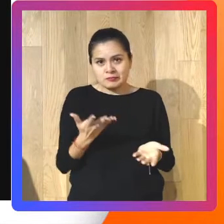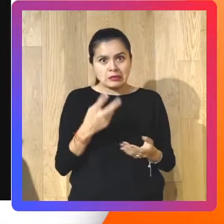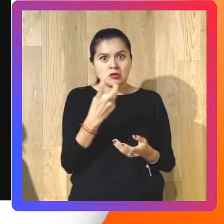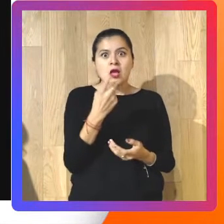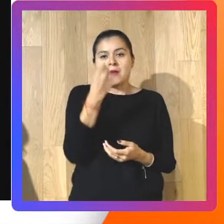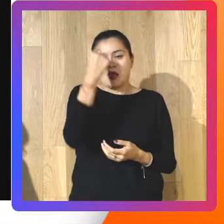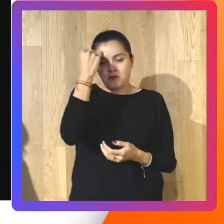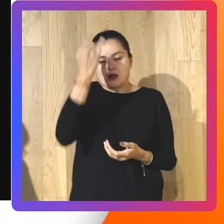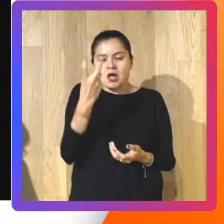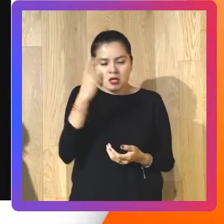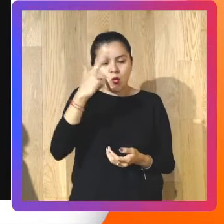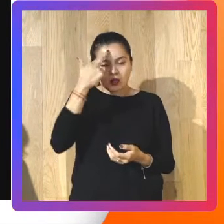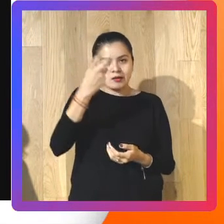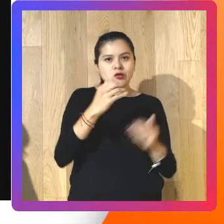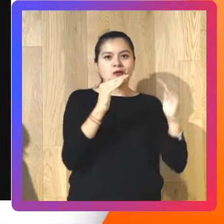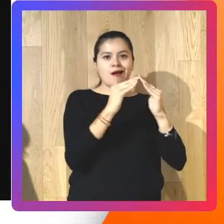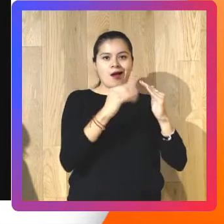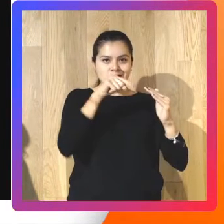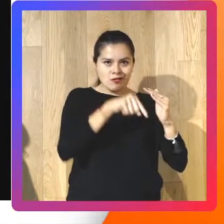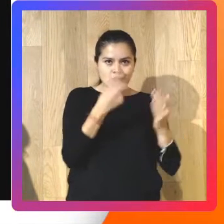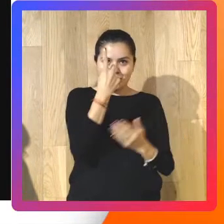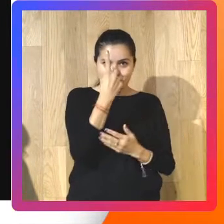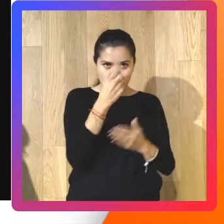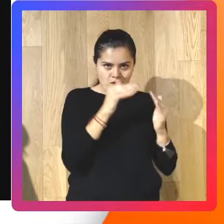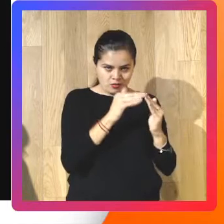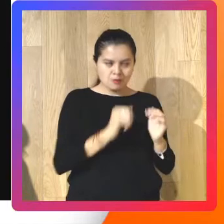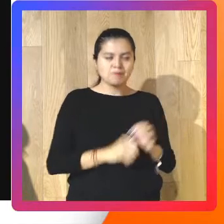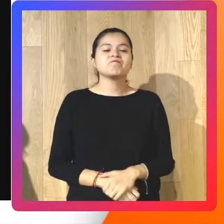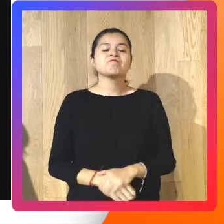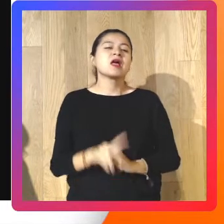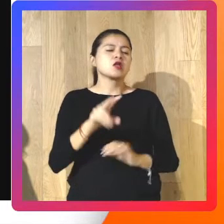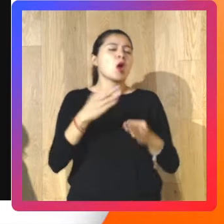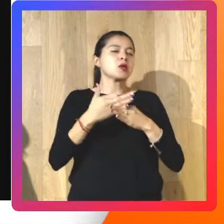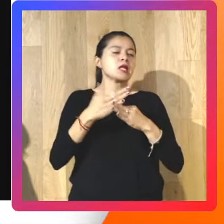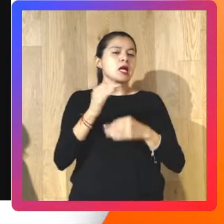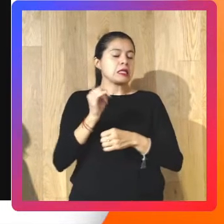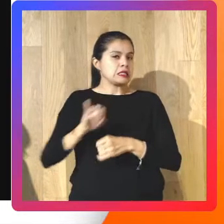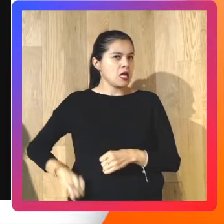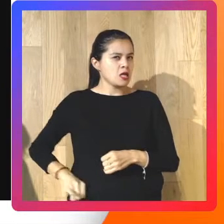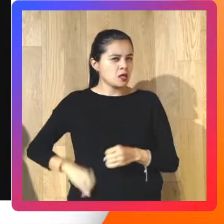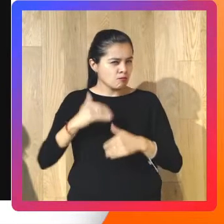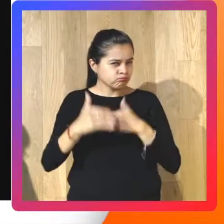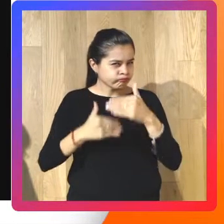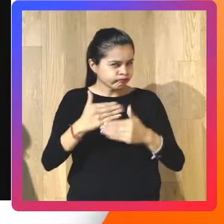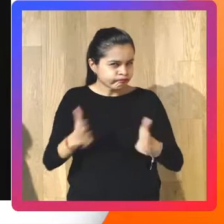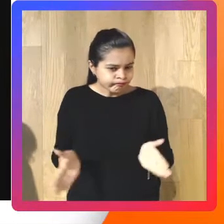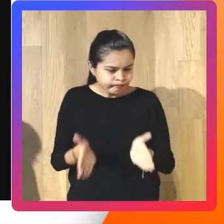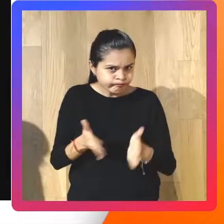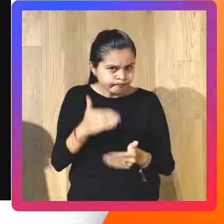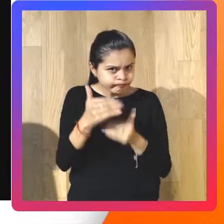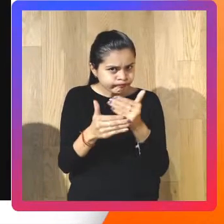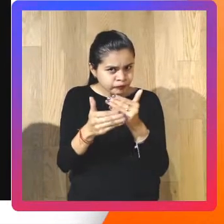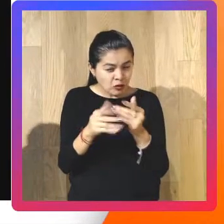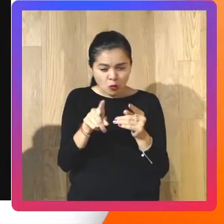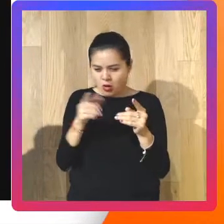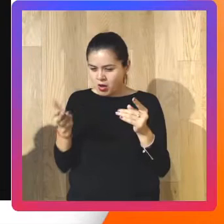Entonces, fíjense, estamos en un momento muy interesante. El impulso del crecimiento del ingreso laboral es el que nos está